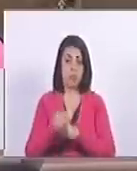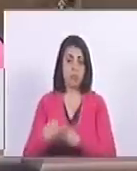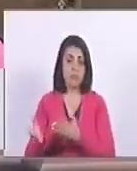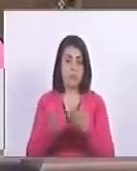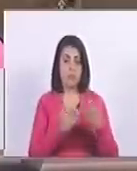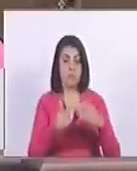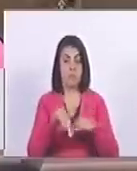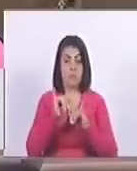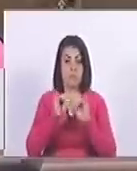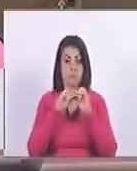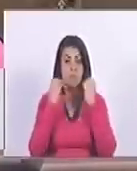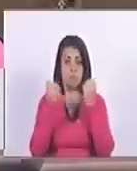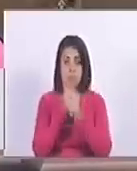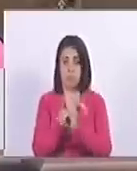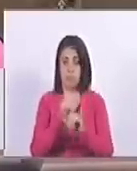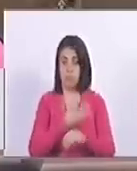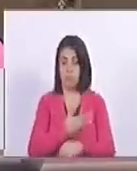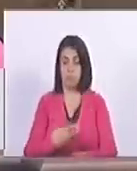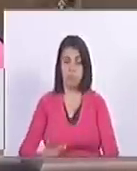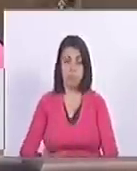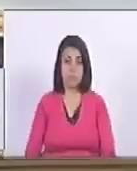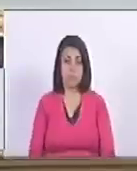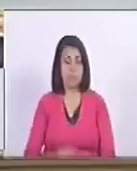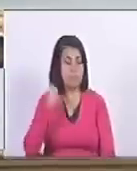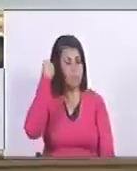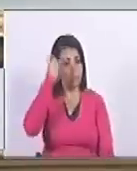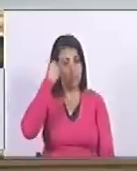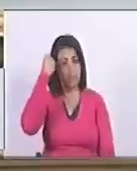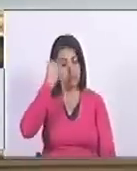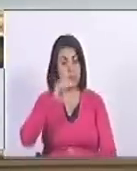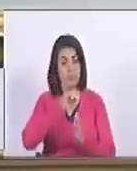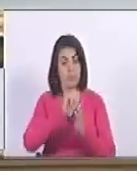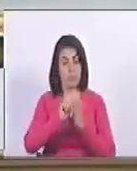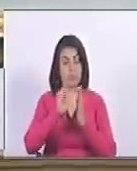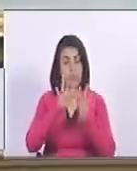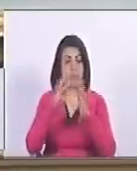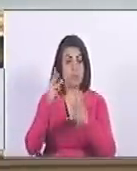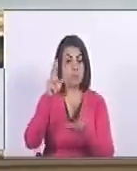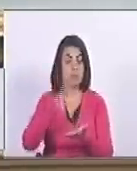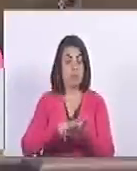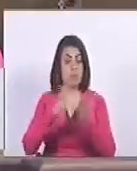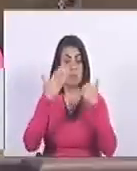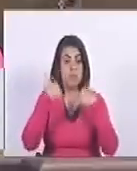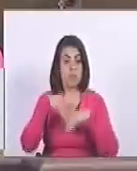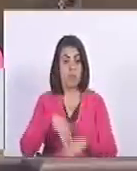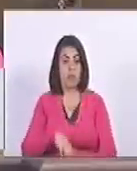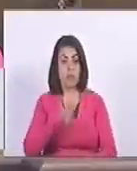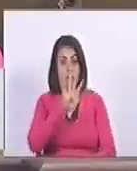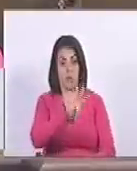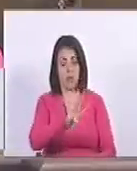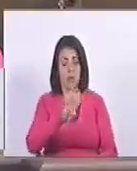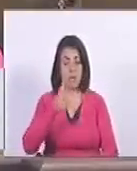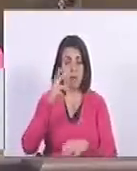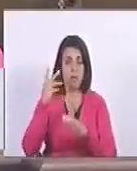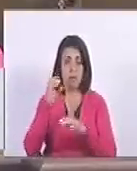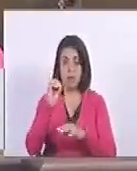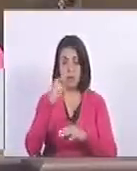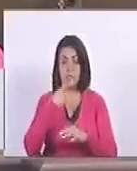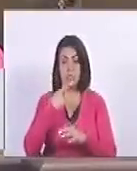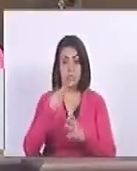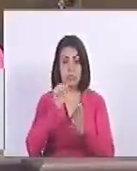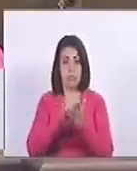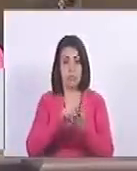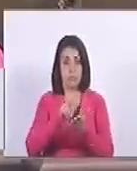emitidas por el mismo organismo. Esto, señor presidente. En consideración al artículo 18. Aprobado. Siguiente. 40. Se propone aprobar